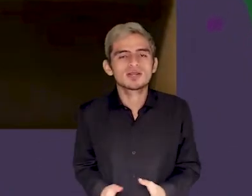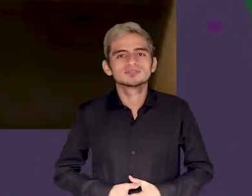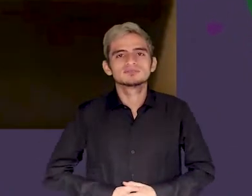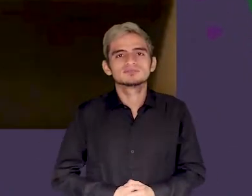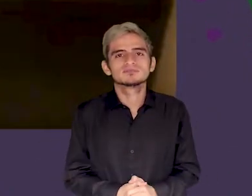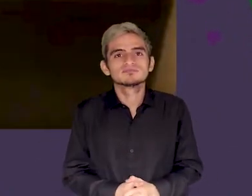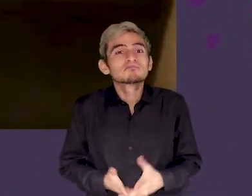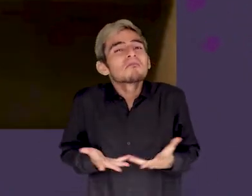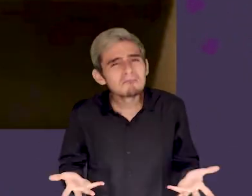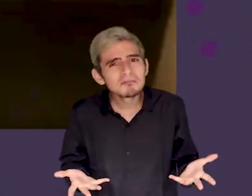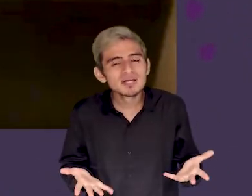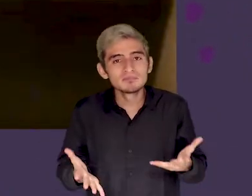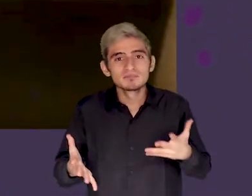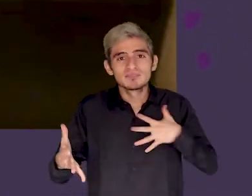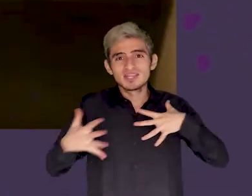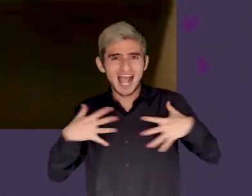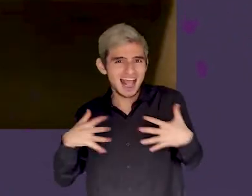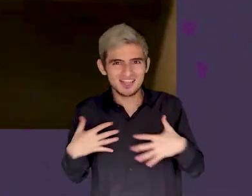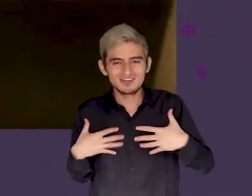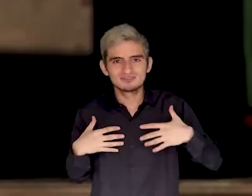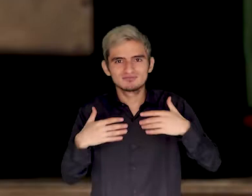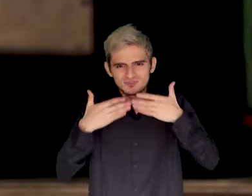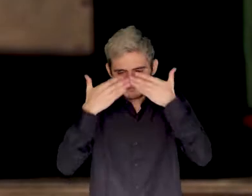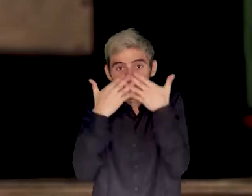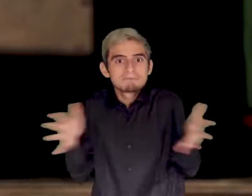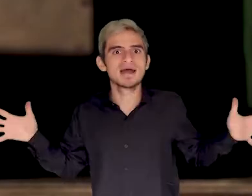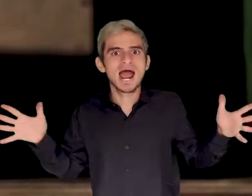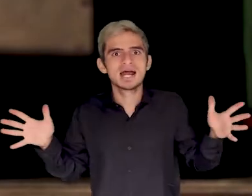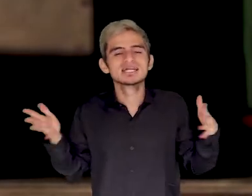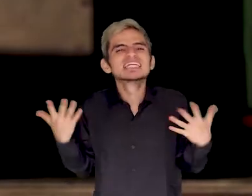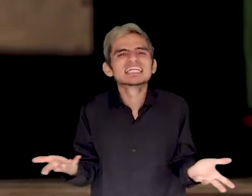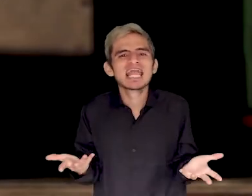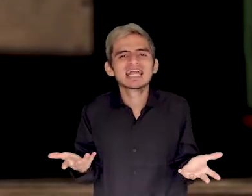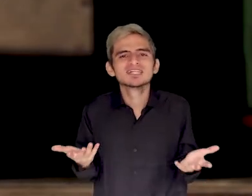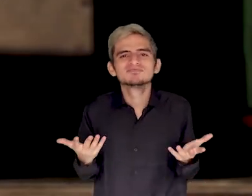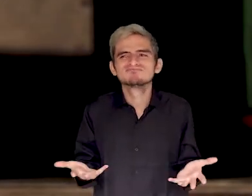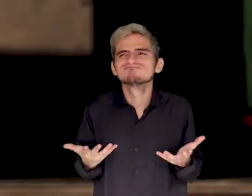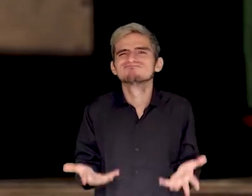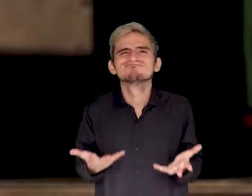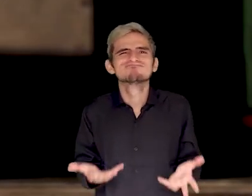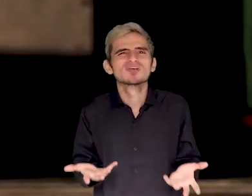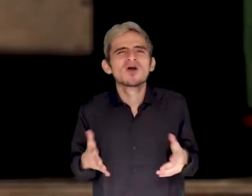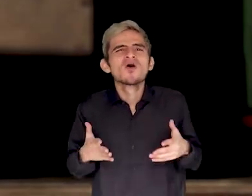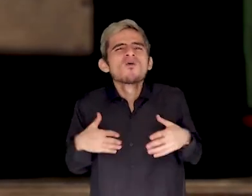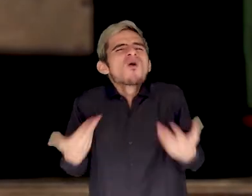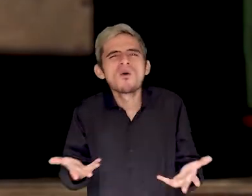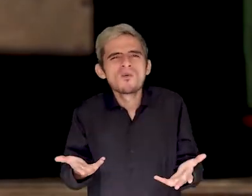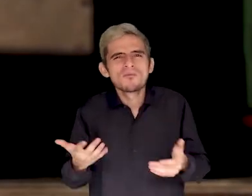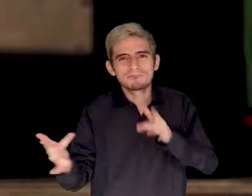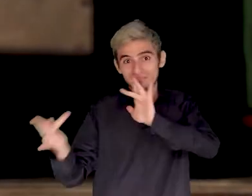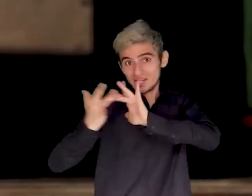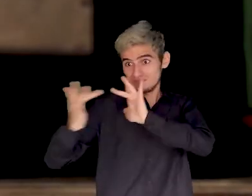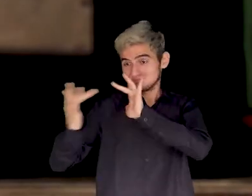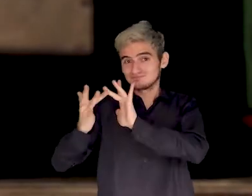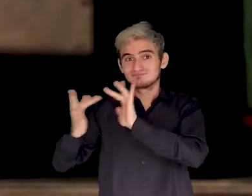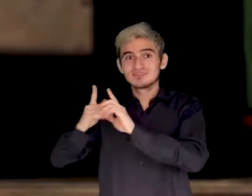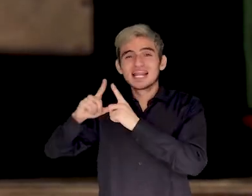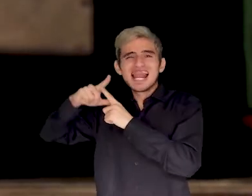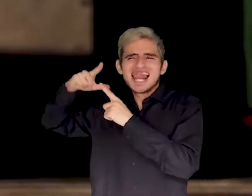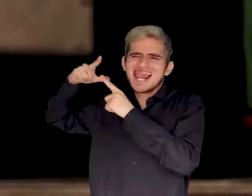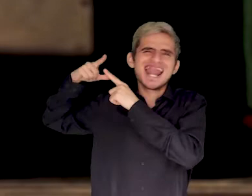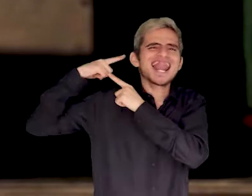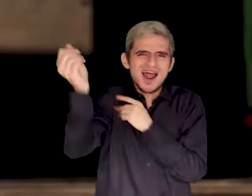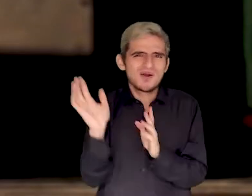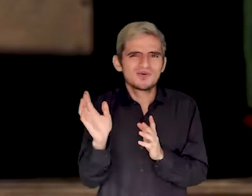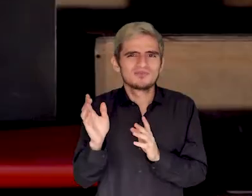parámetro o bajo el techito de lo que implica ser mujer. Bueno, pues digamos que aquí para el teatro pues tiene que ampliarse